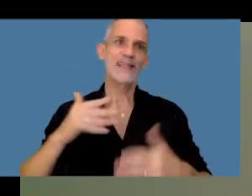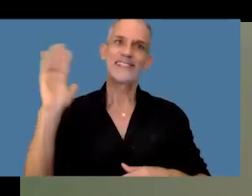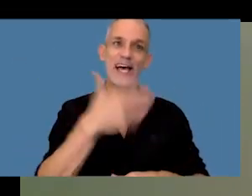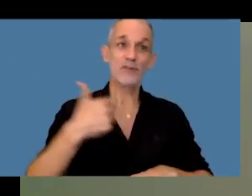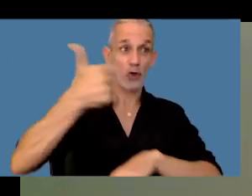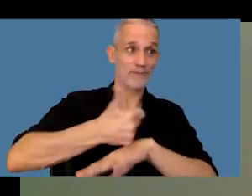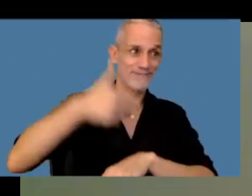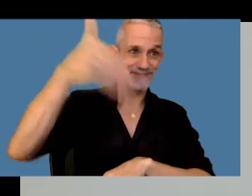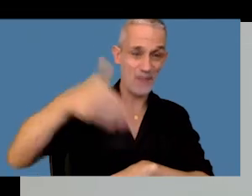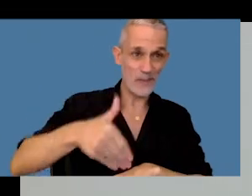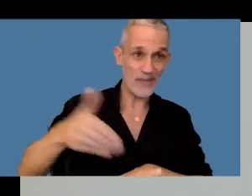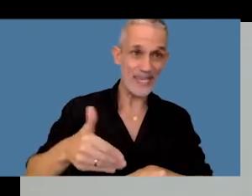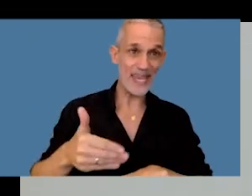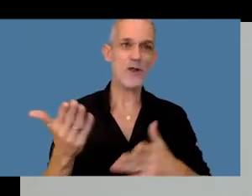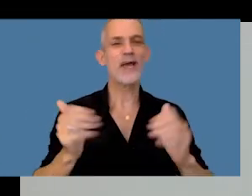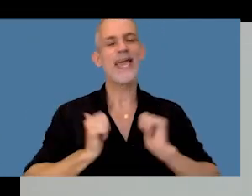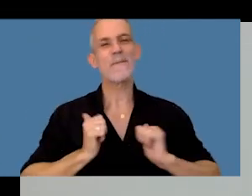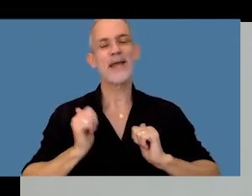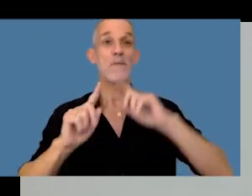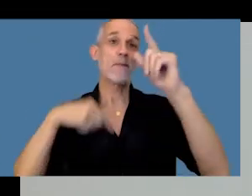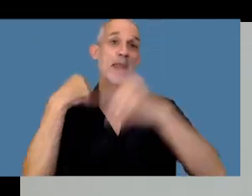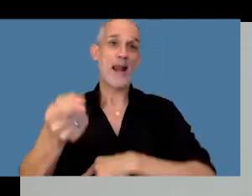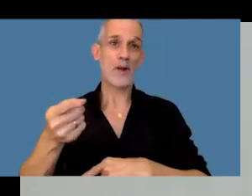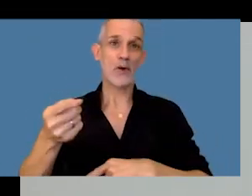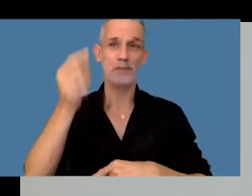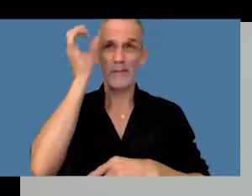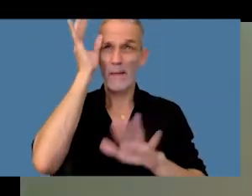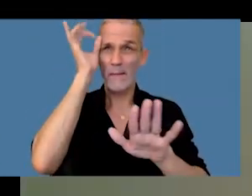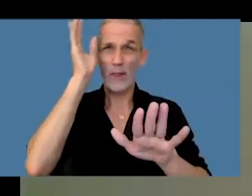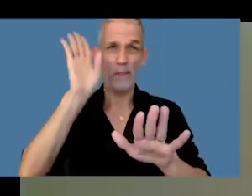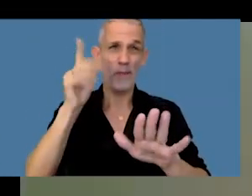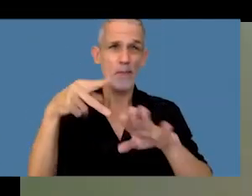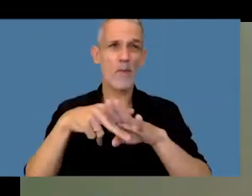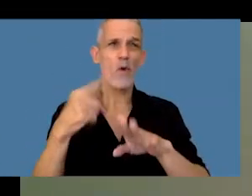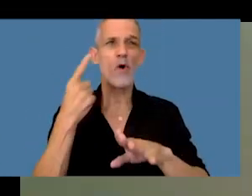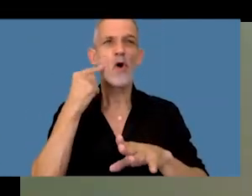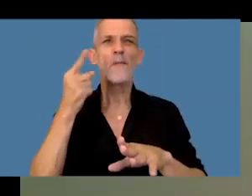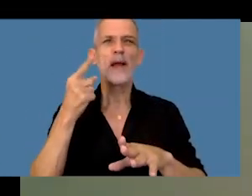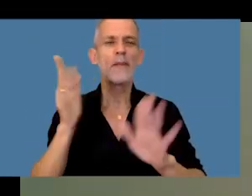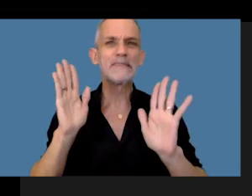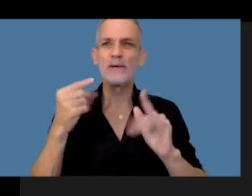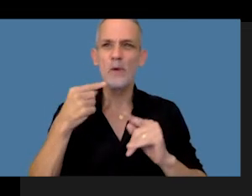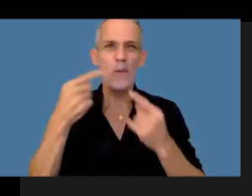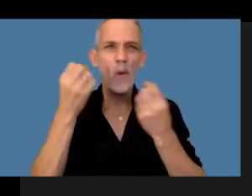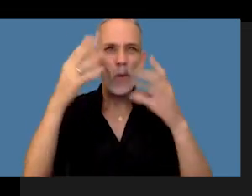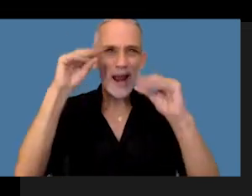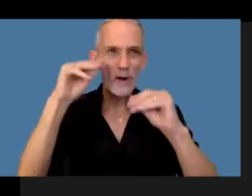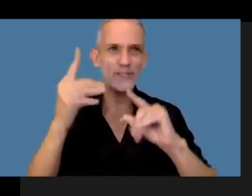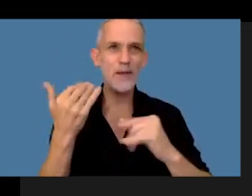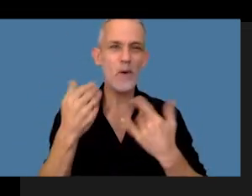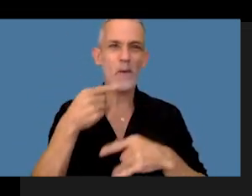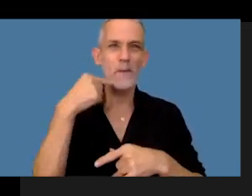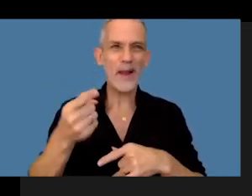presentes y Gracias. los esperamos para la próxima Perdón. charla de Hola. diálogos tributarios. Sí, Sí, hola. Buenas noches.